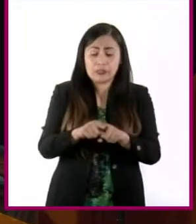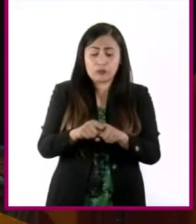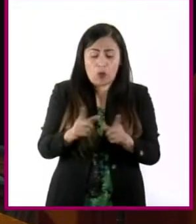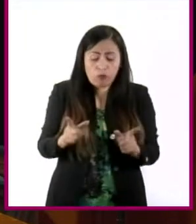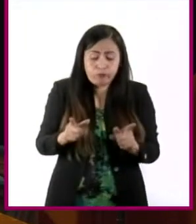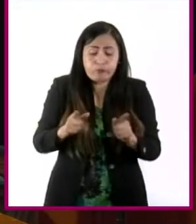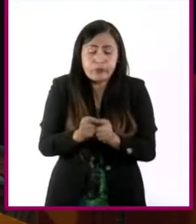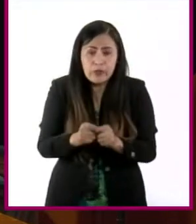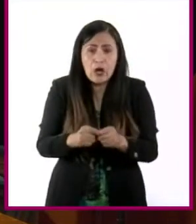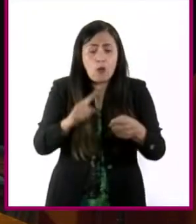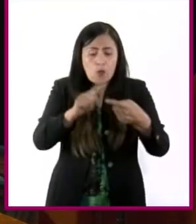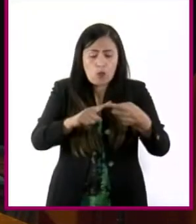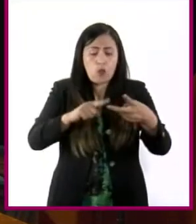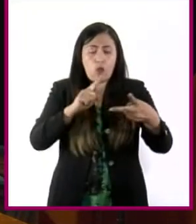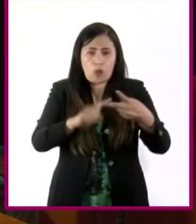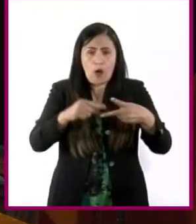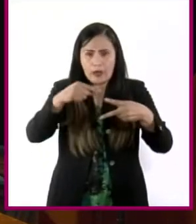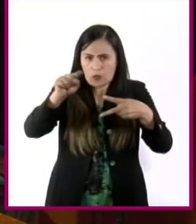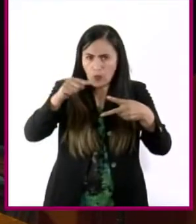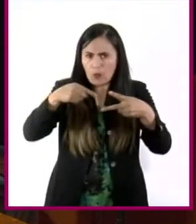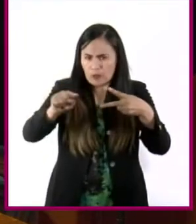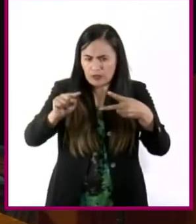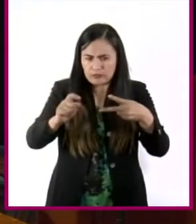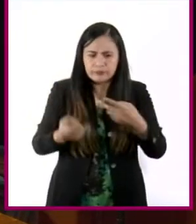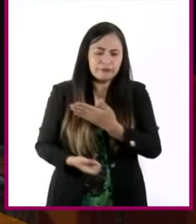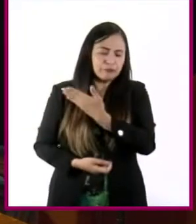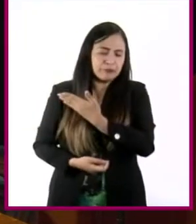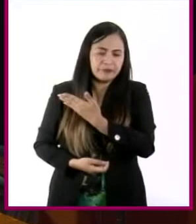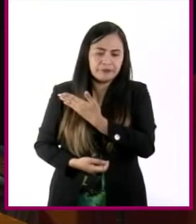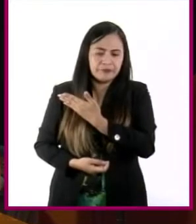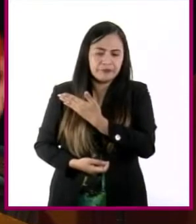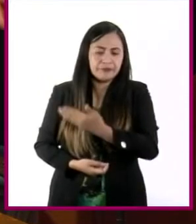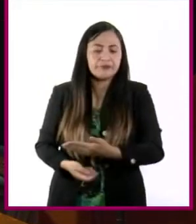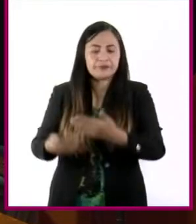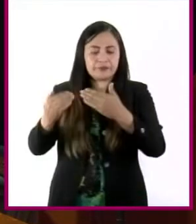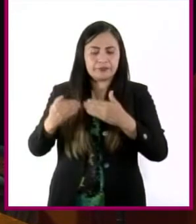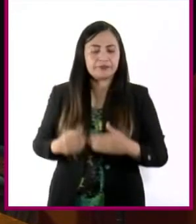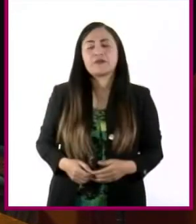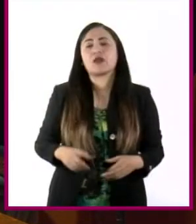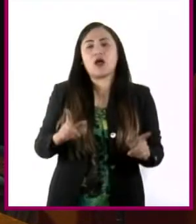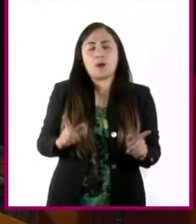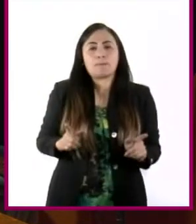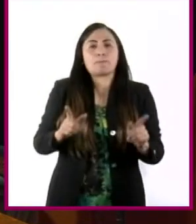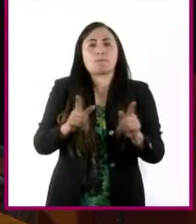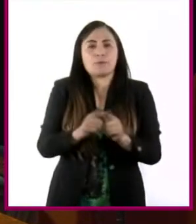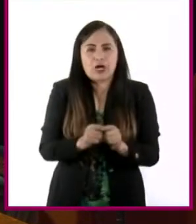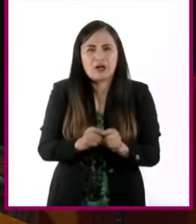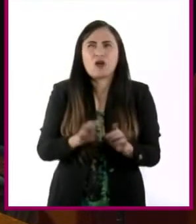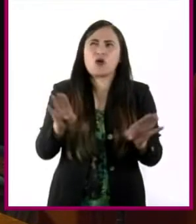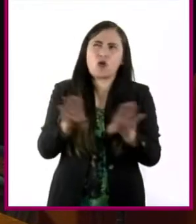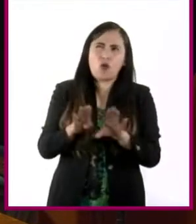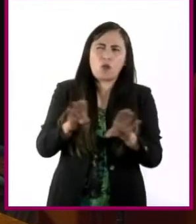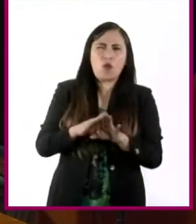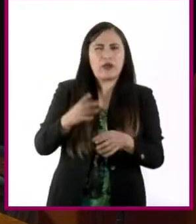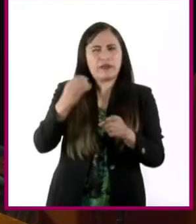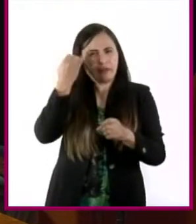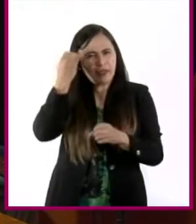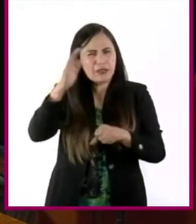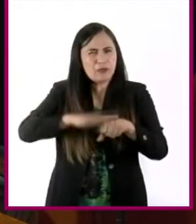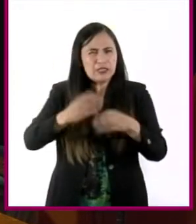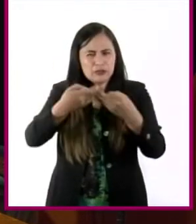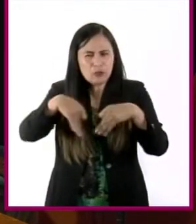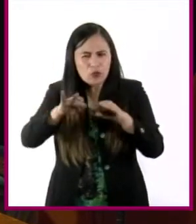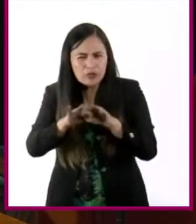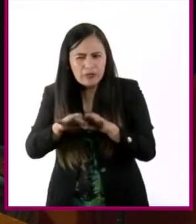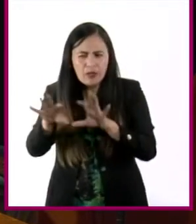dos siguientes puntos. 1. Resuman los puntos principales. Para esto, recapitulen los elementos principales de su